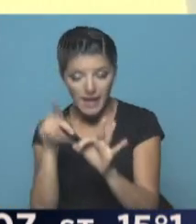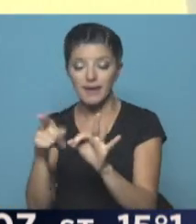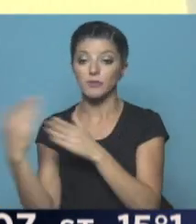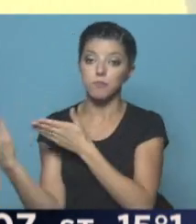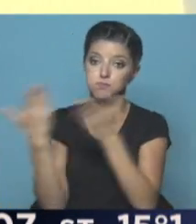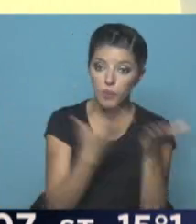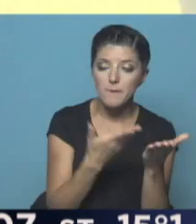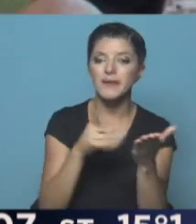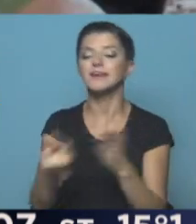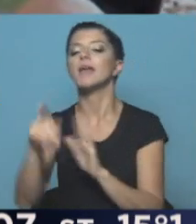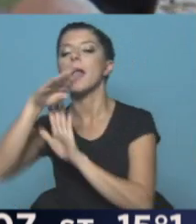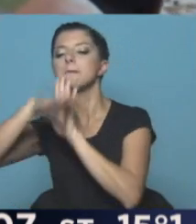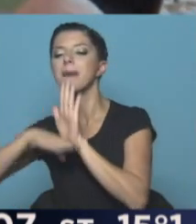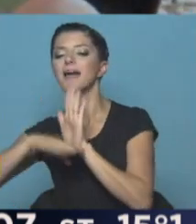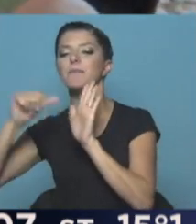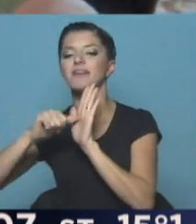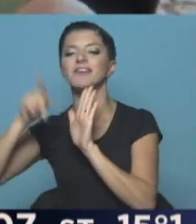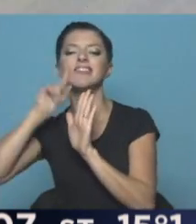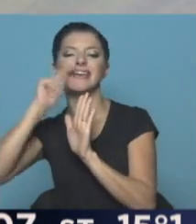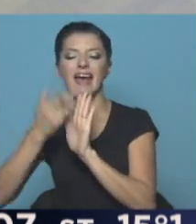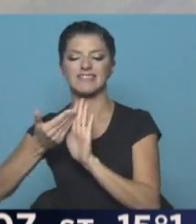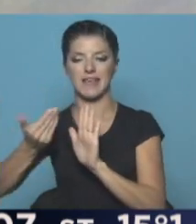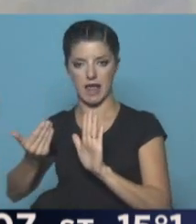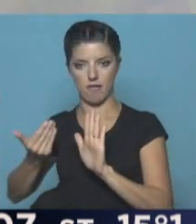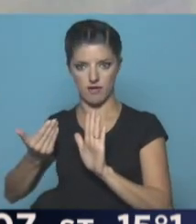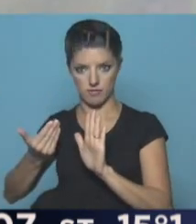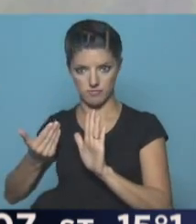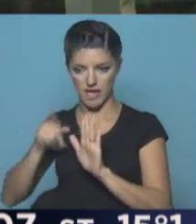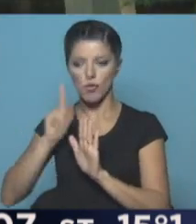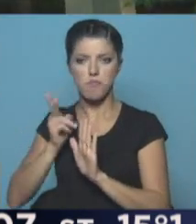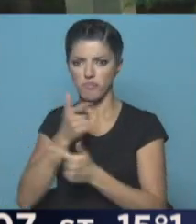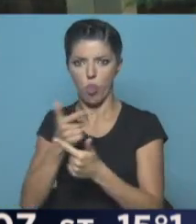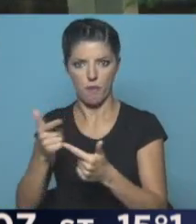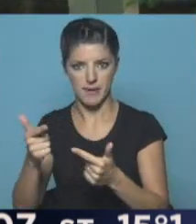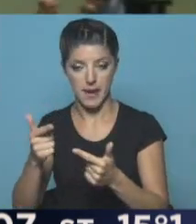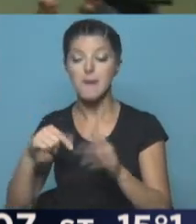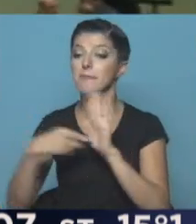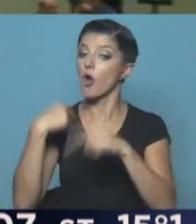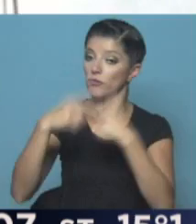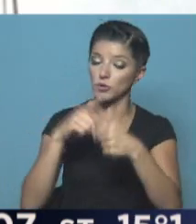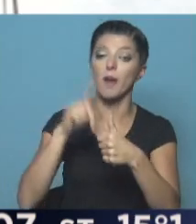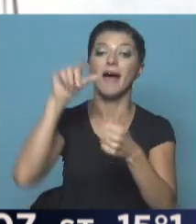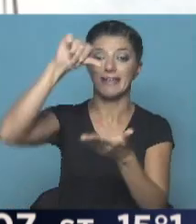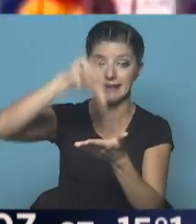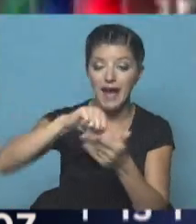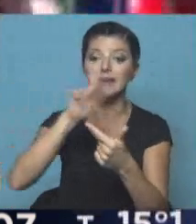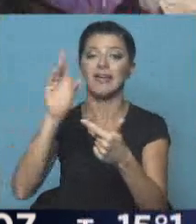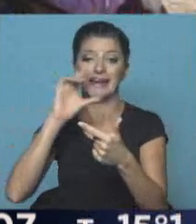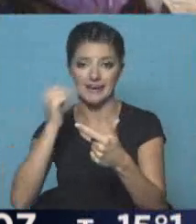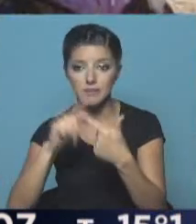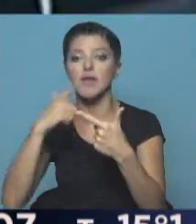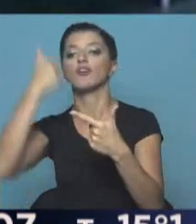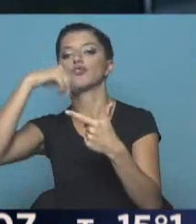sacaba a Irak de la lista de países afectados por la prohibición. Seguían en la lista negra Irán, Libia,